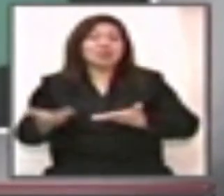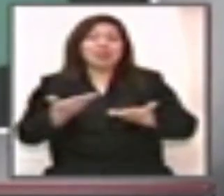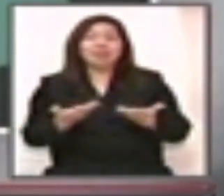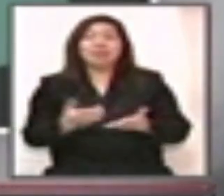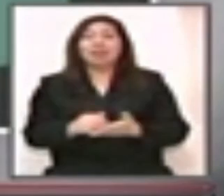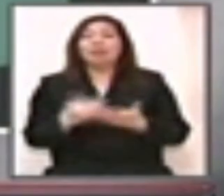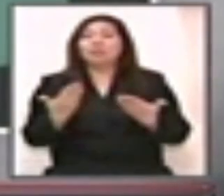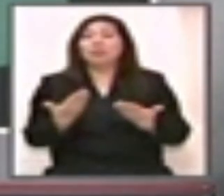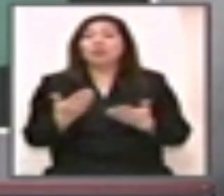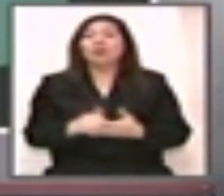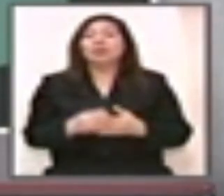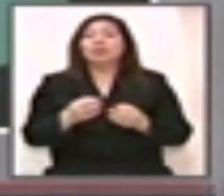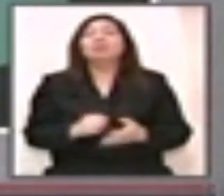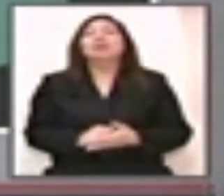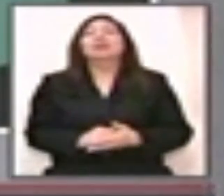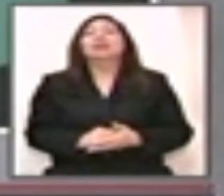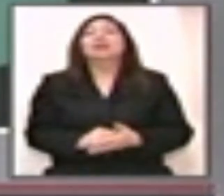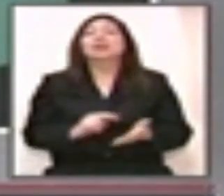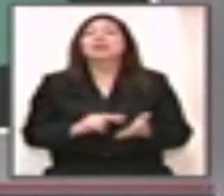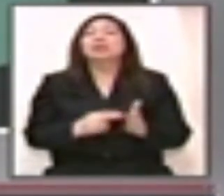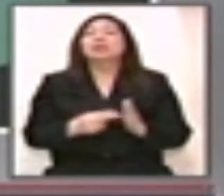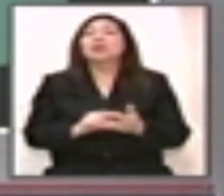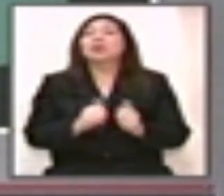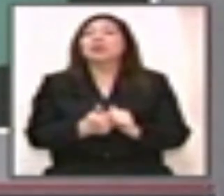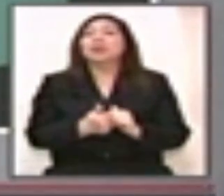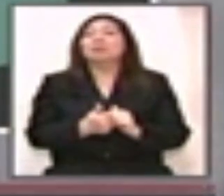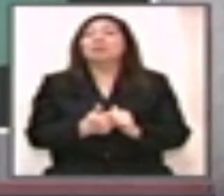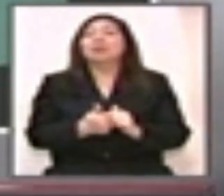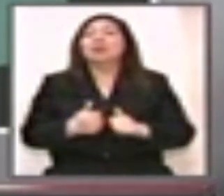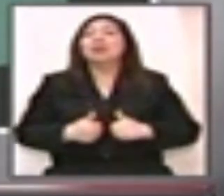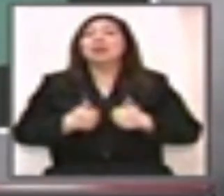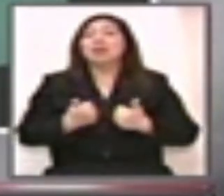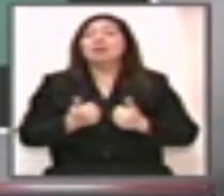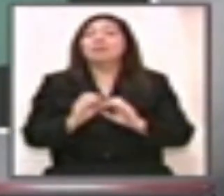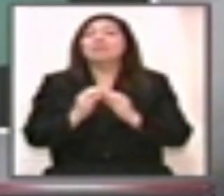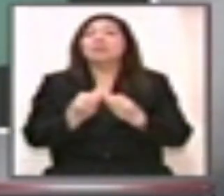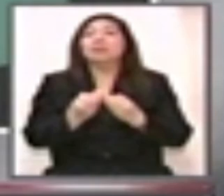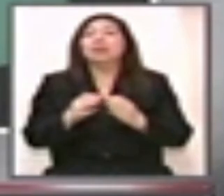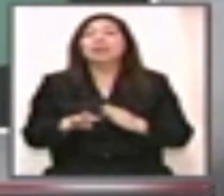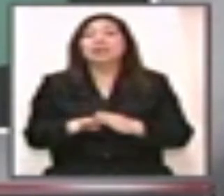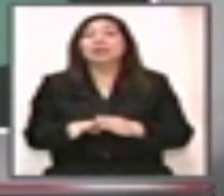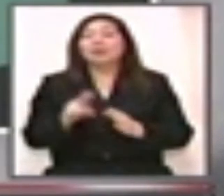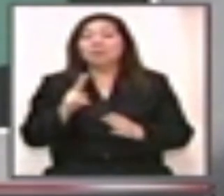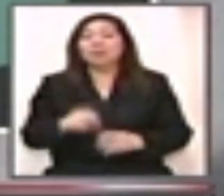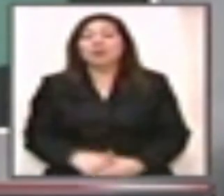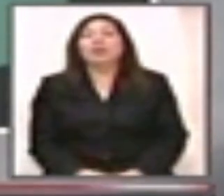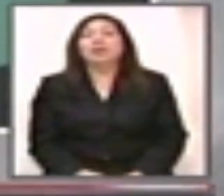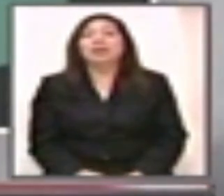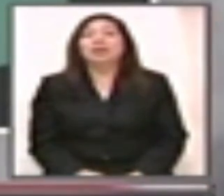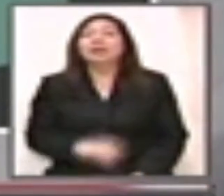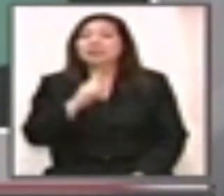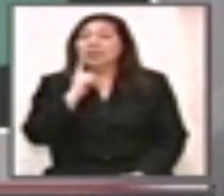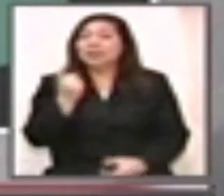donde verdaderamente ha significado un cambio en la vida de la familia artesana peruana.